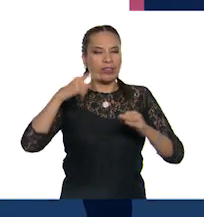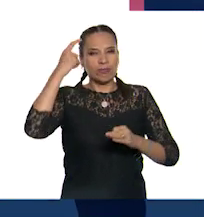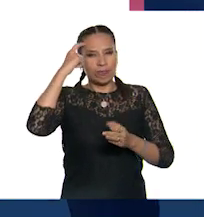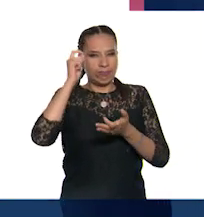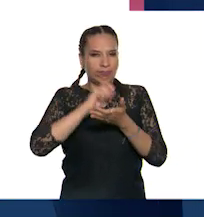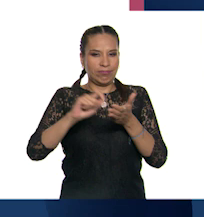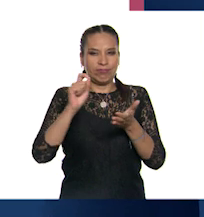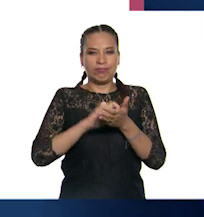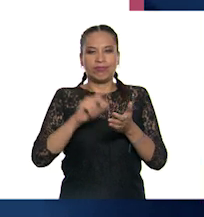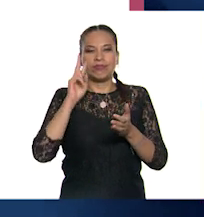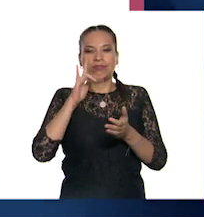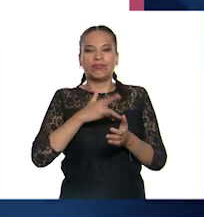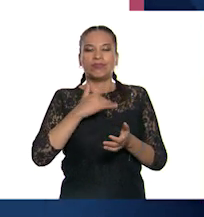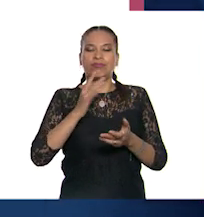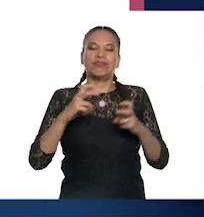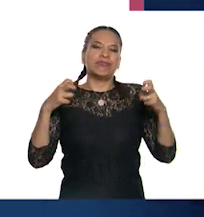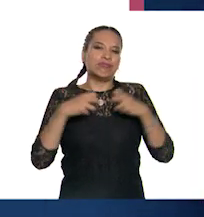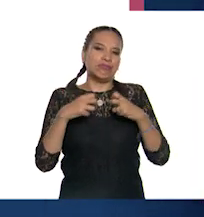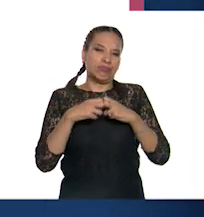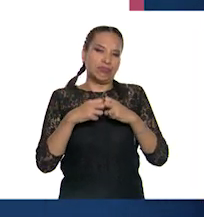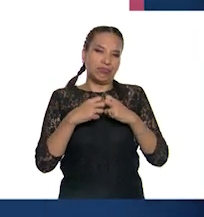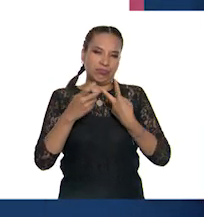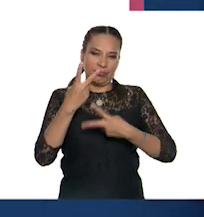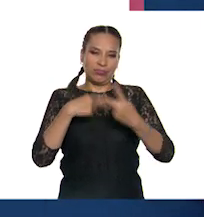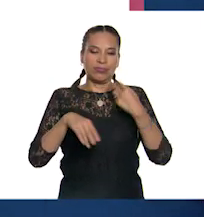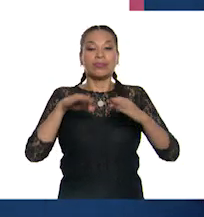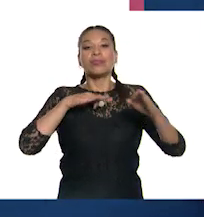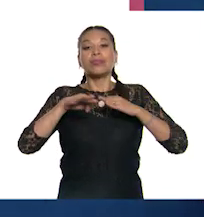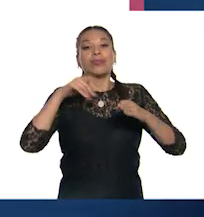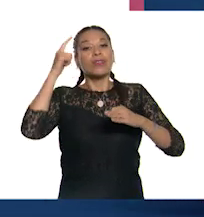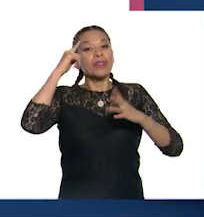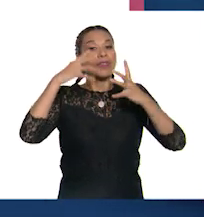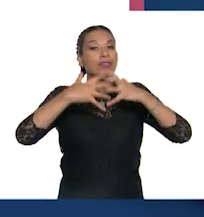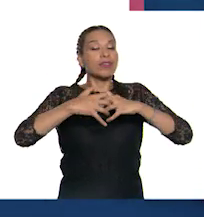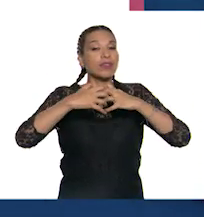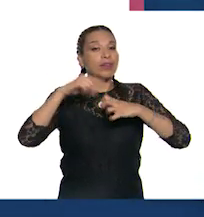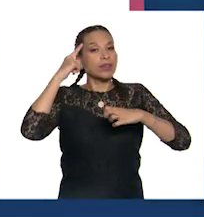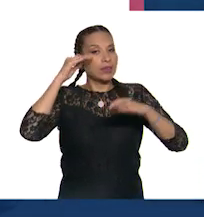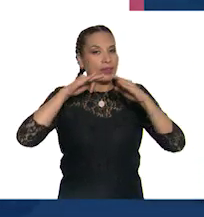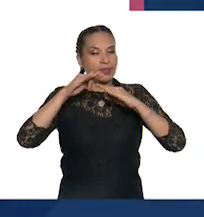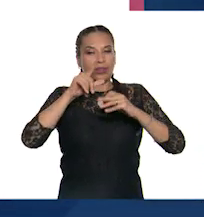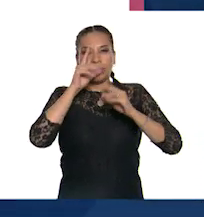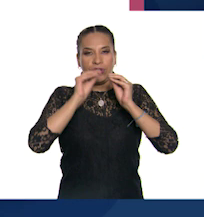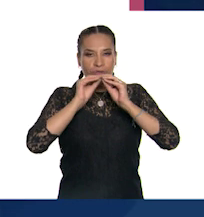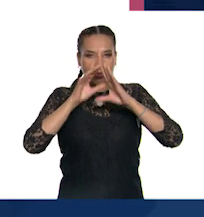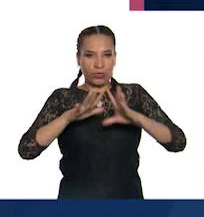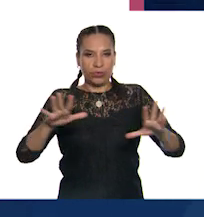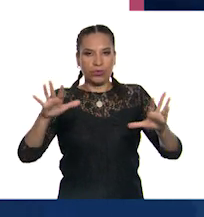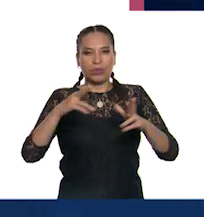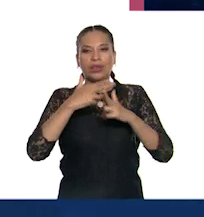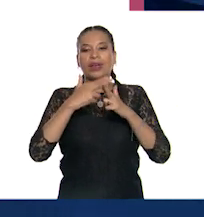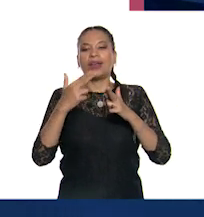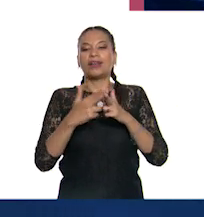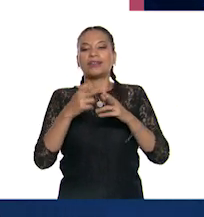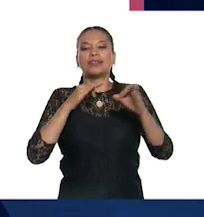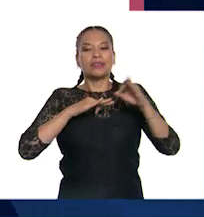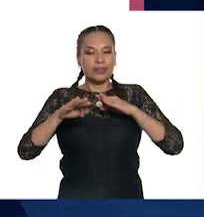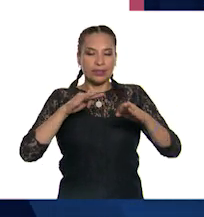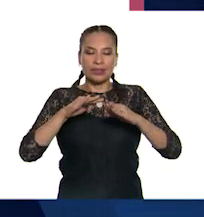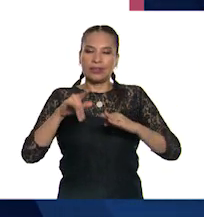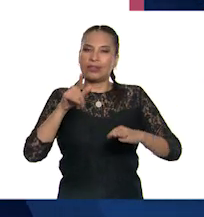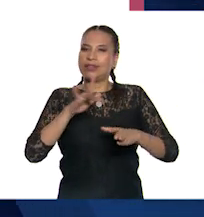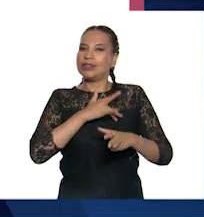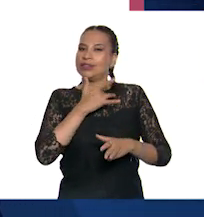intelectual le había aflojado los nervios. Trabaja, cerebro, trabaja, da luz, trabaja hasta